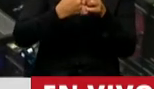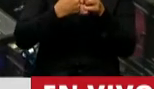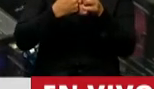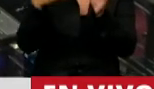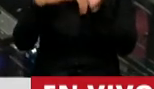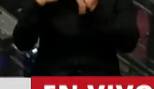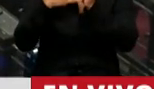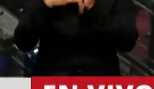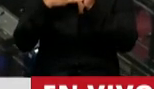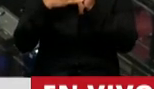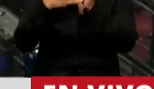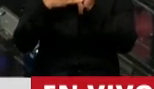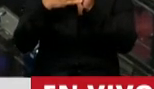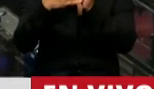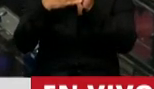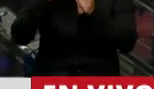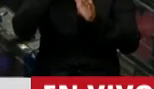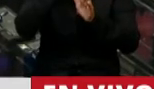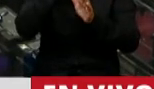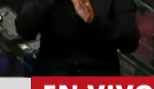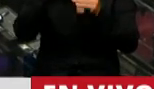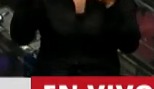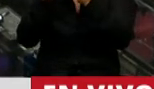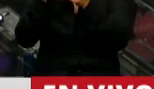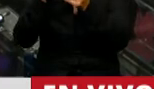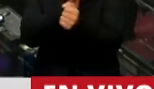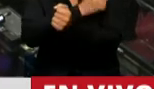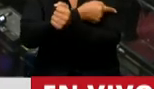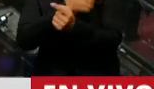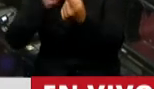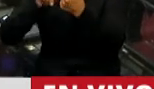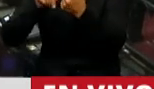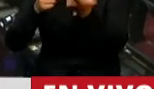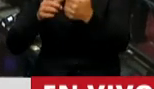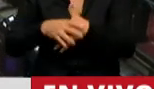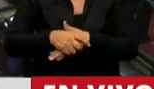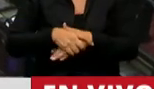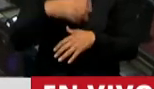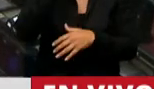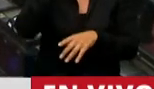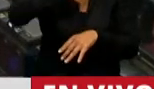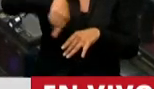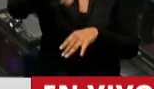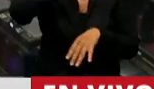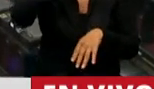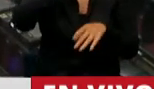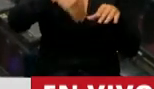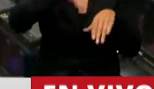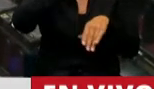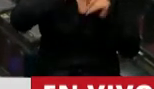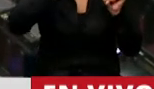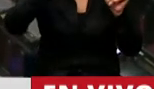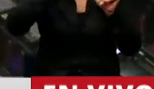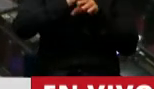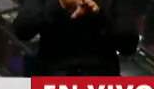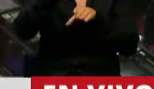donde están situados, la cercanía al poder. Fíjense que muchos de los que están acá y que integraban este cuerpo